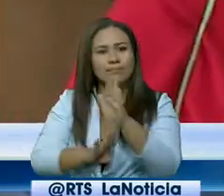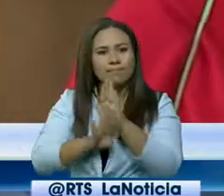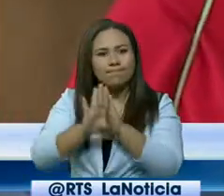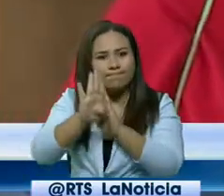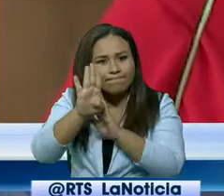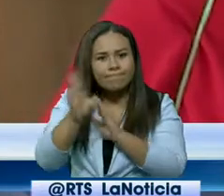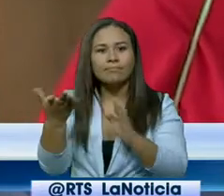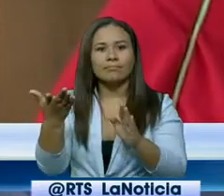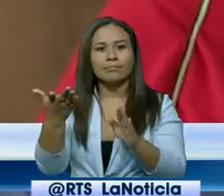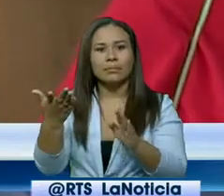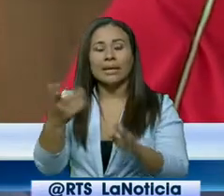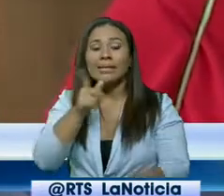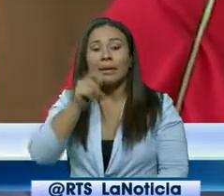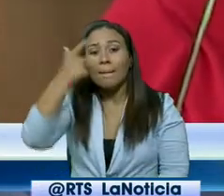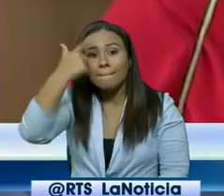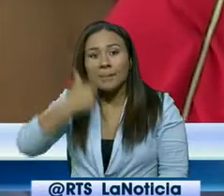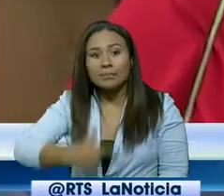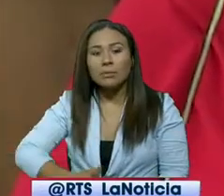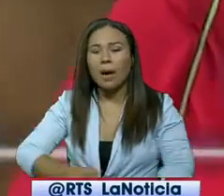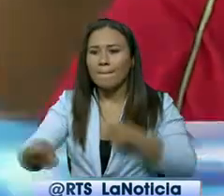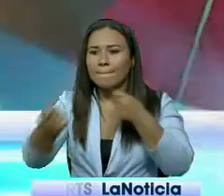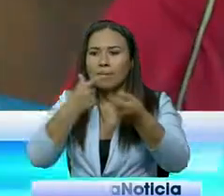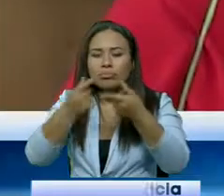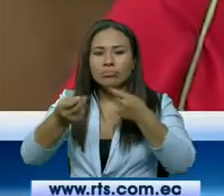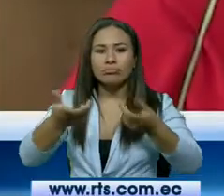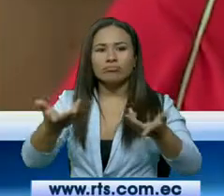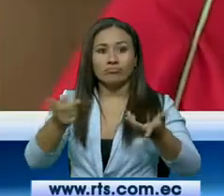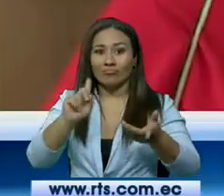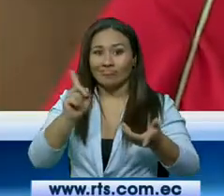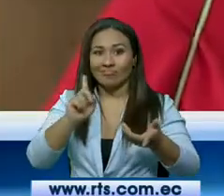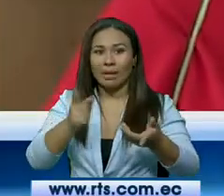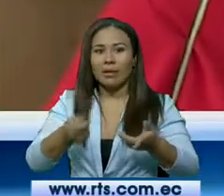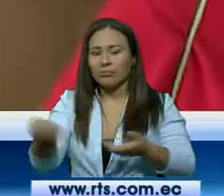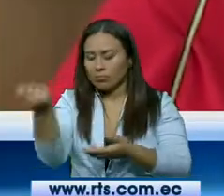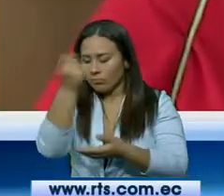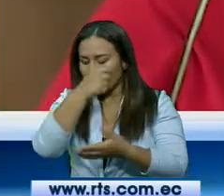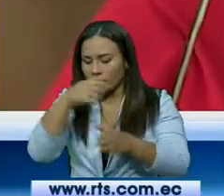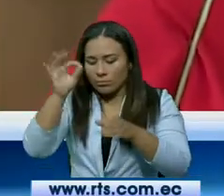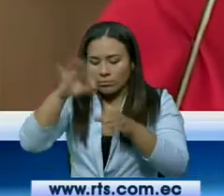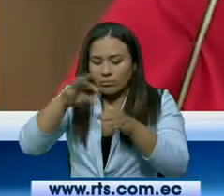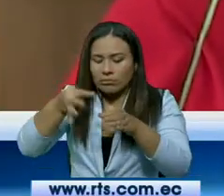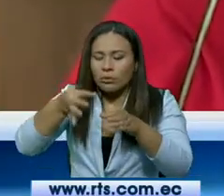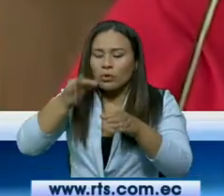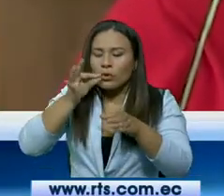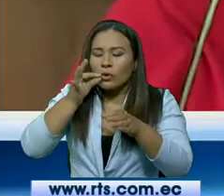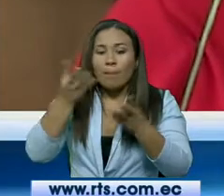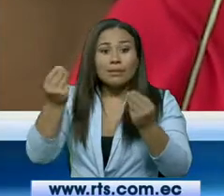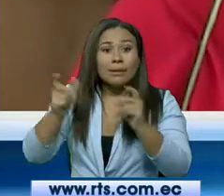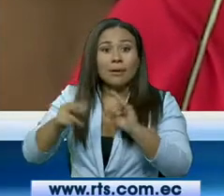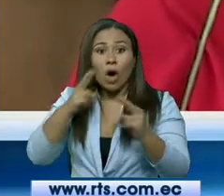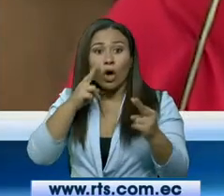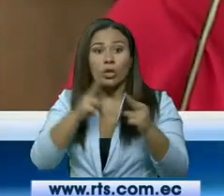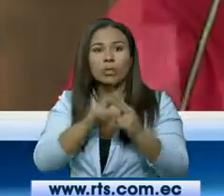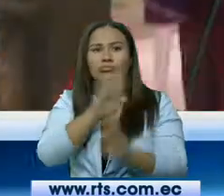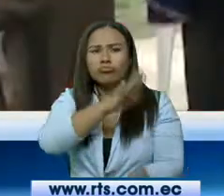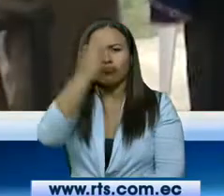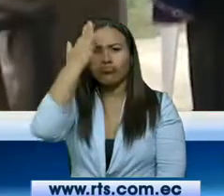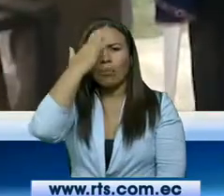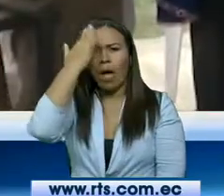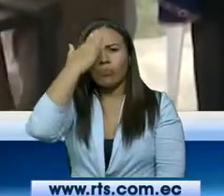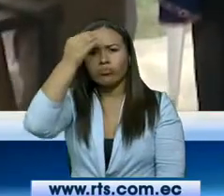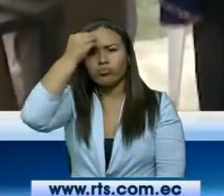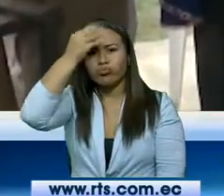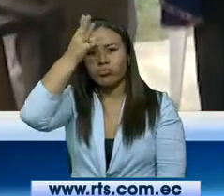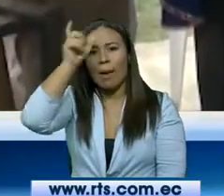porque Abraham Kalaza con la medicina ancestral fue como es un gran, las personas le conocen mucho por su sabiduría.